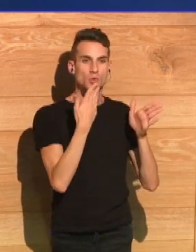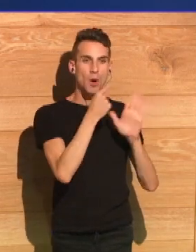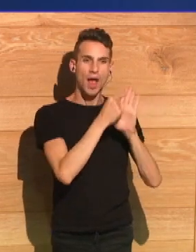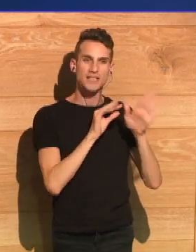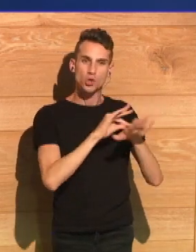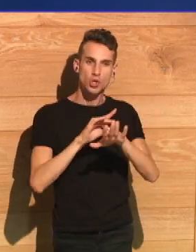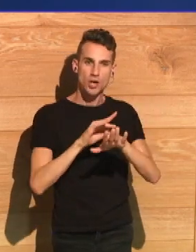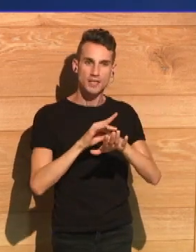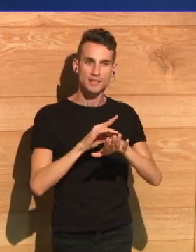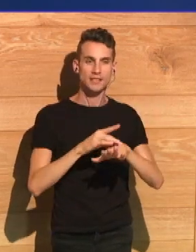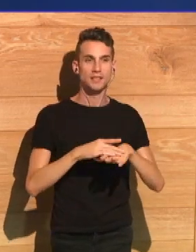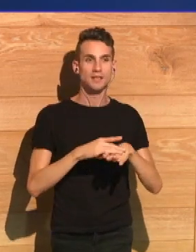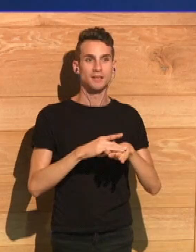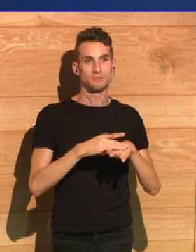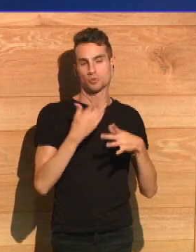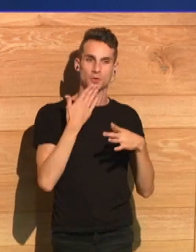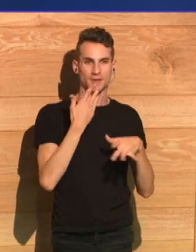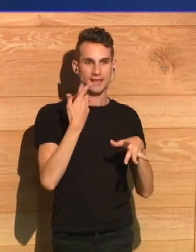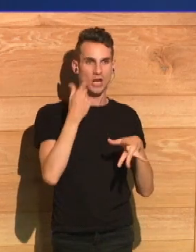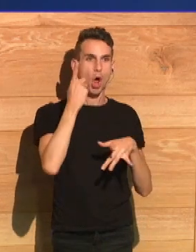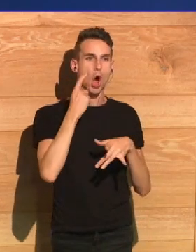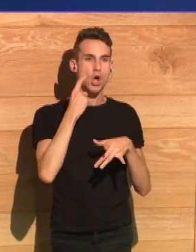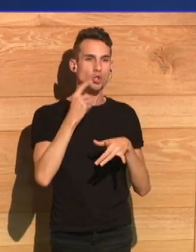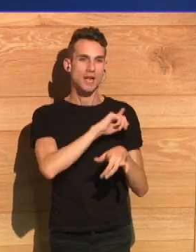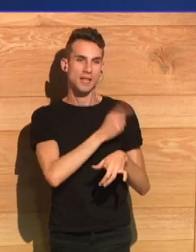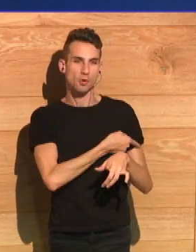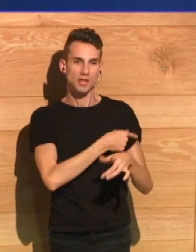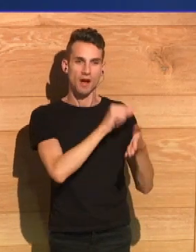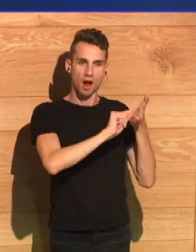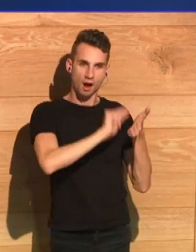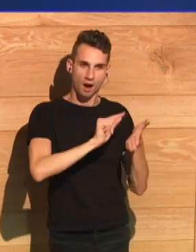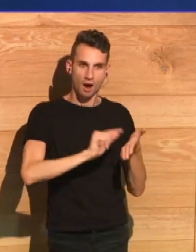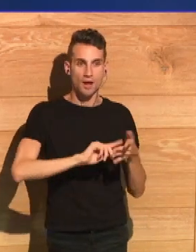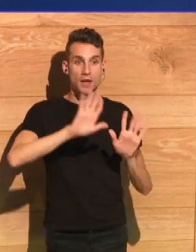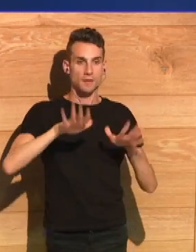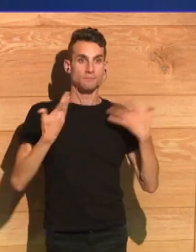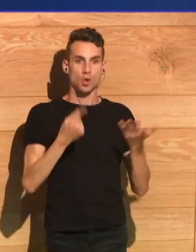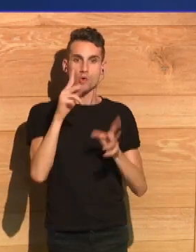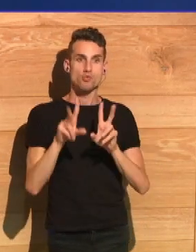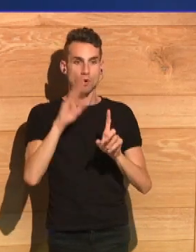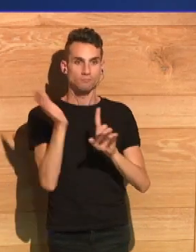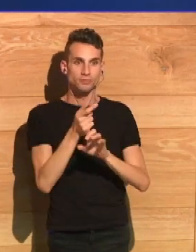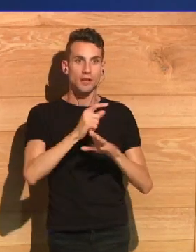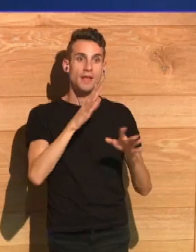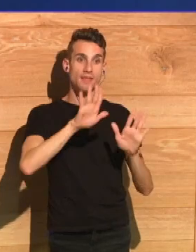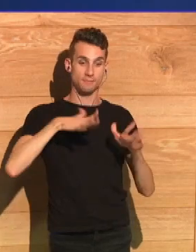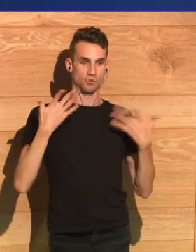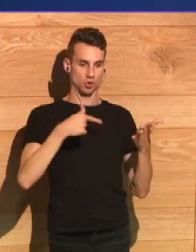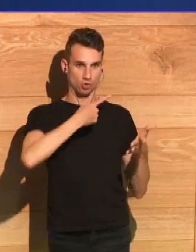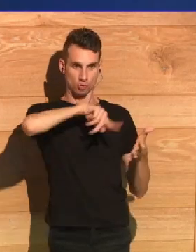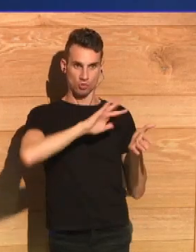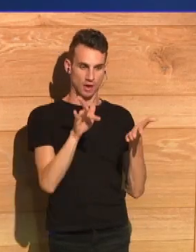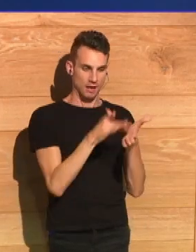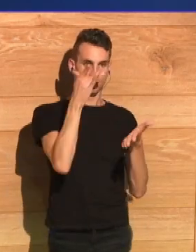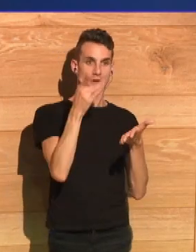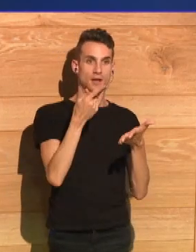digamos, bueno, como te vas apuntando a todo tipo de rutinas deportivas, de repente encuentras otra nueva y al pasar la página encontramos unas instrucciones